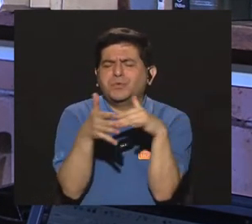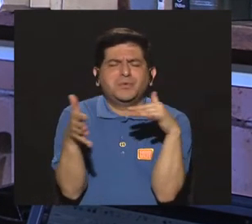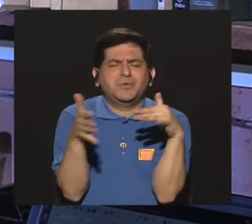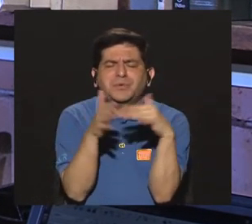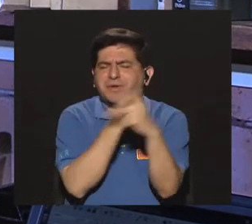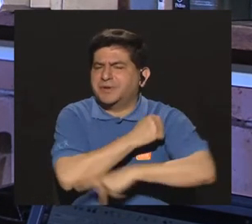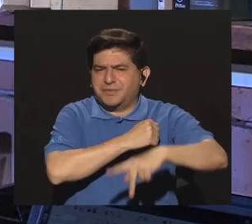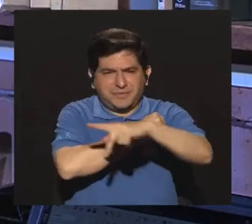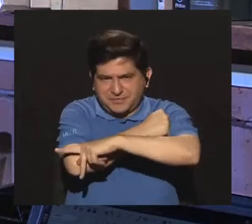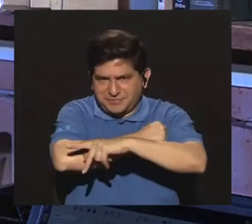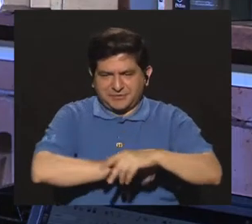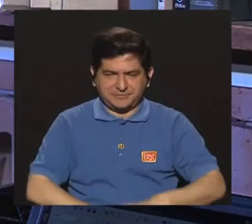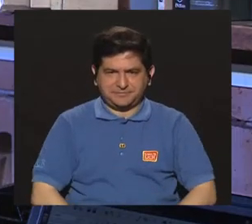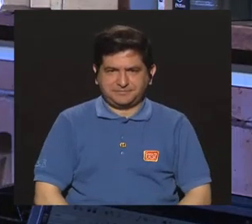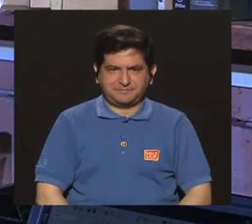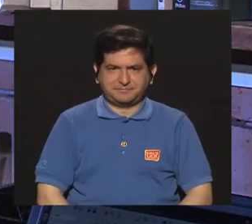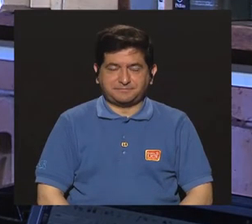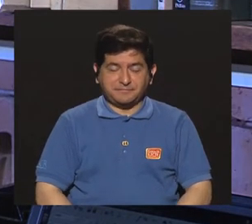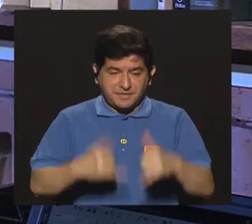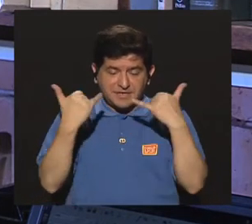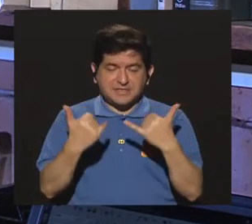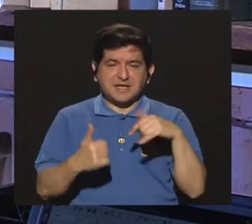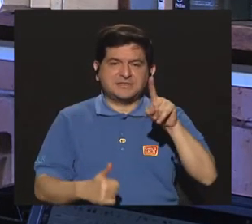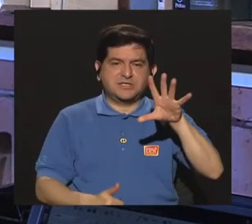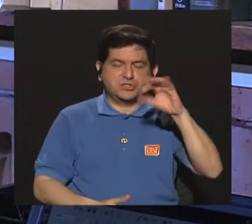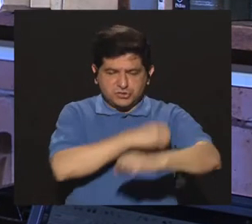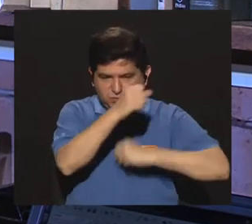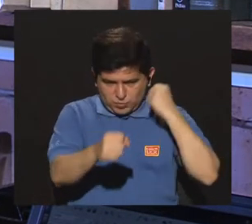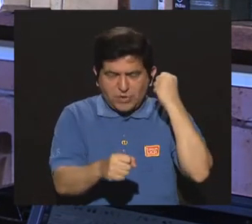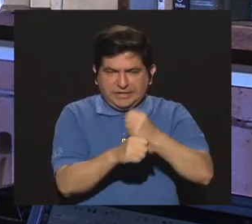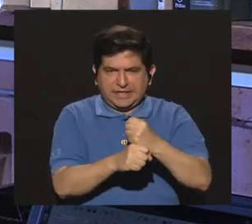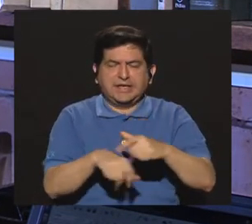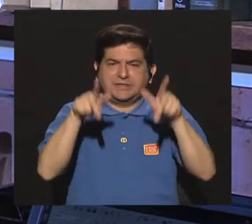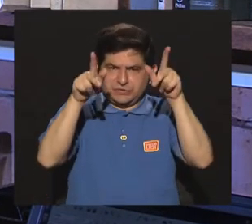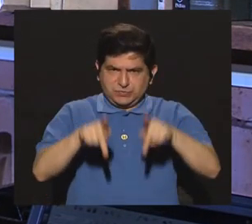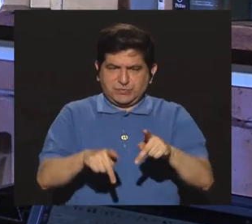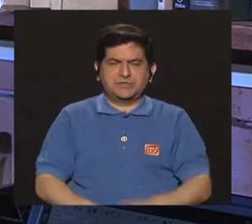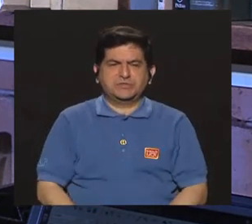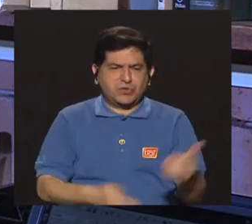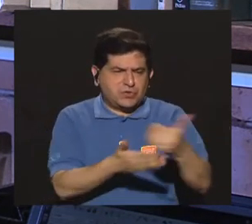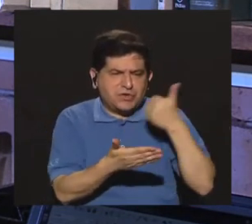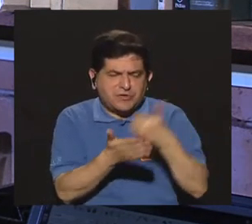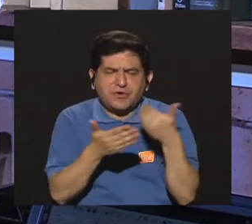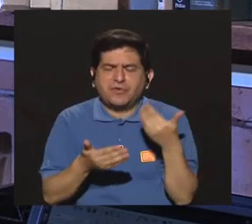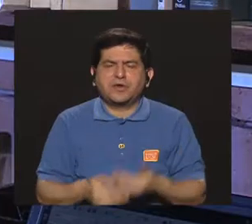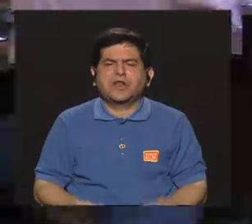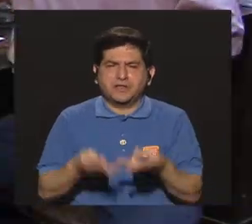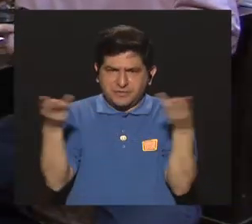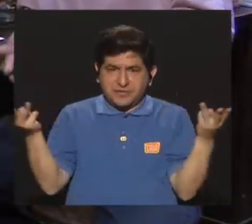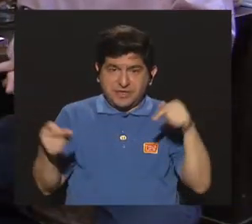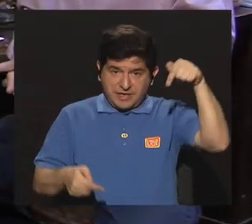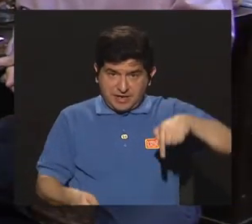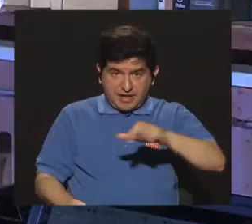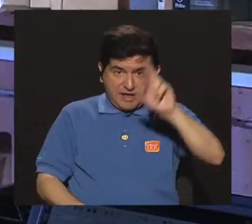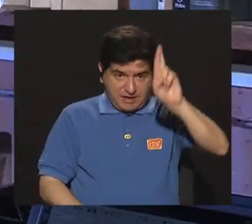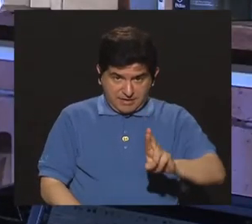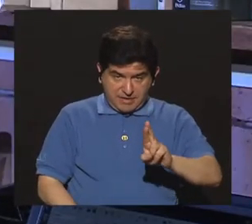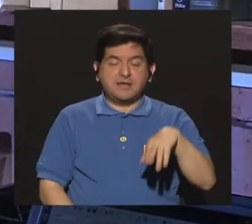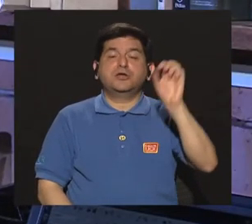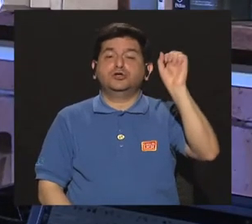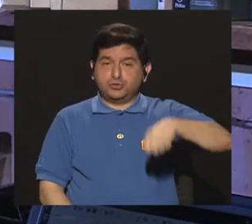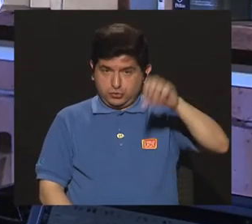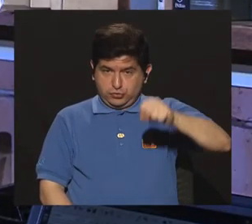el país ya hace 150 años había gente colectando material de este tipo aquí en costa rica en